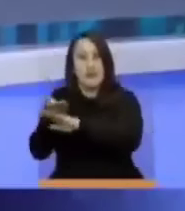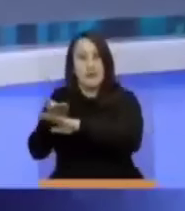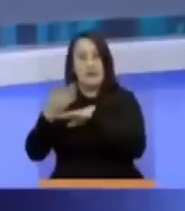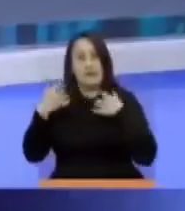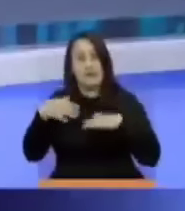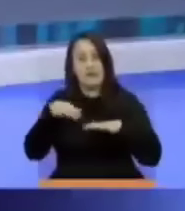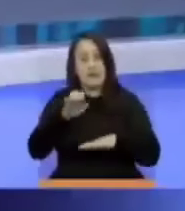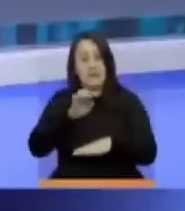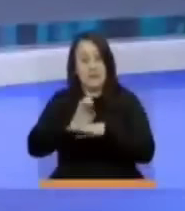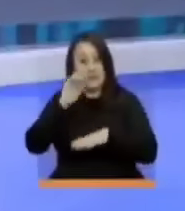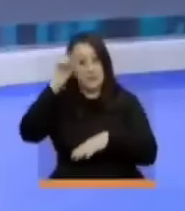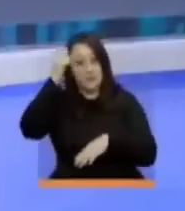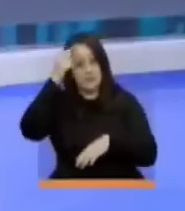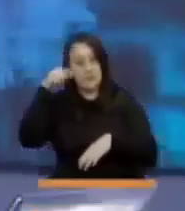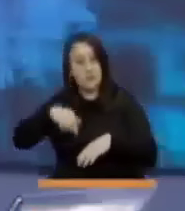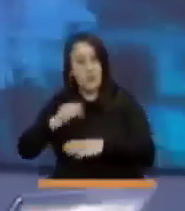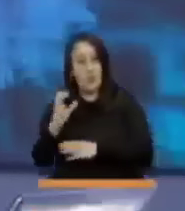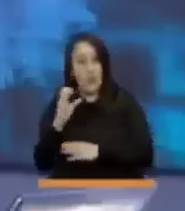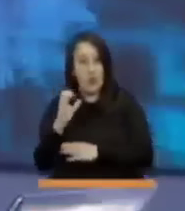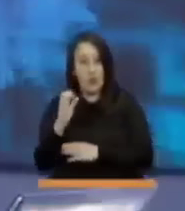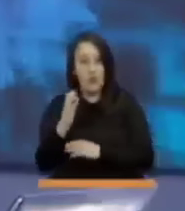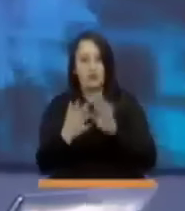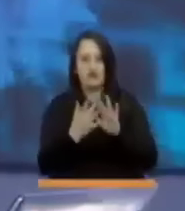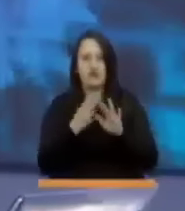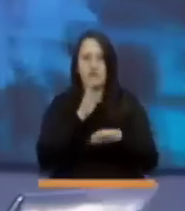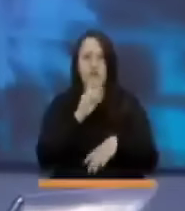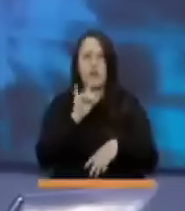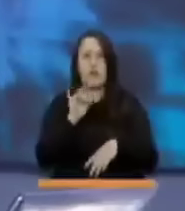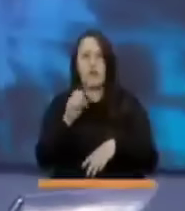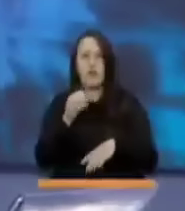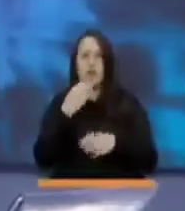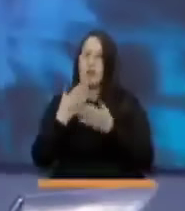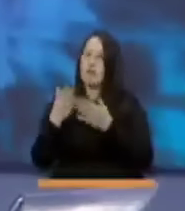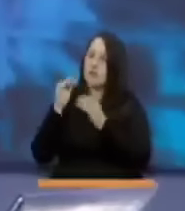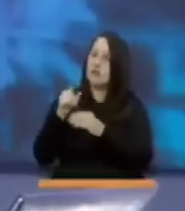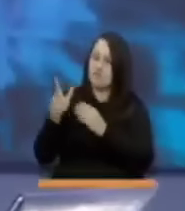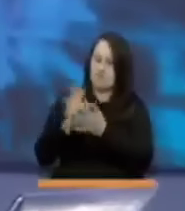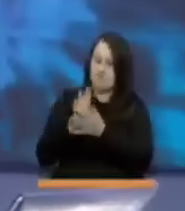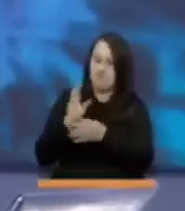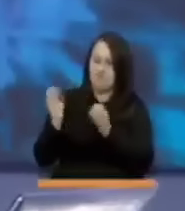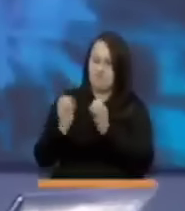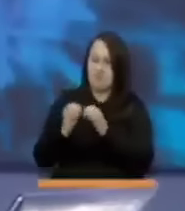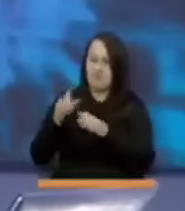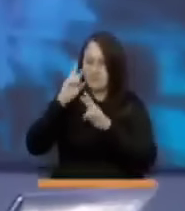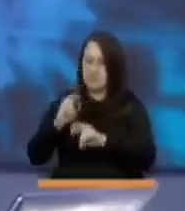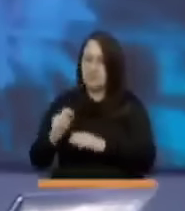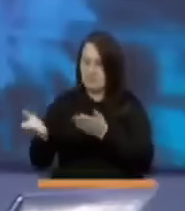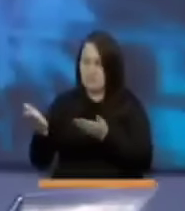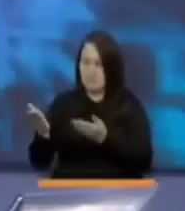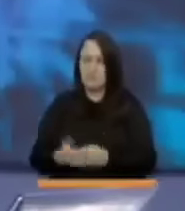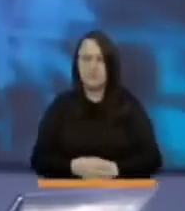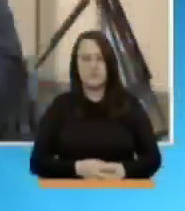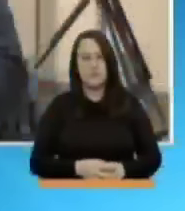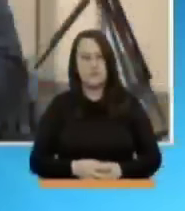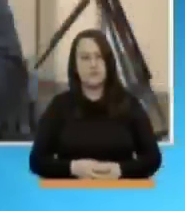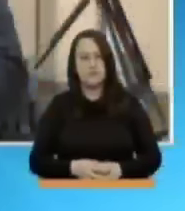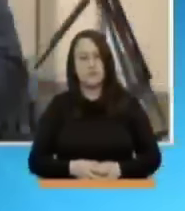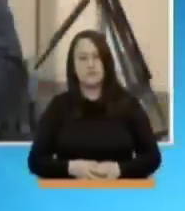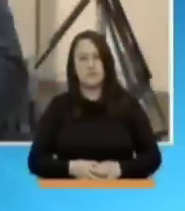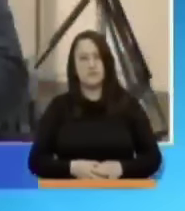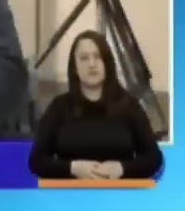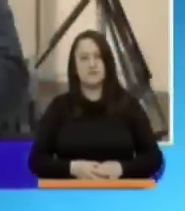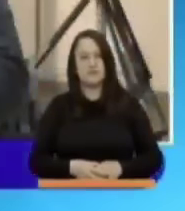entidades gubernamentales en Colombia. Hacemos contacto con Diego Urrea. Diego, buenas noches. Usted tiene más detalles de esta investigación. Adelante.